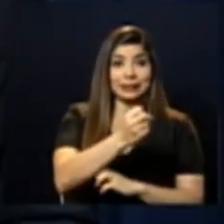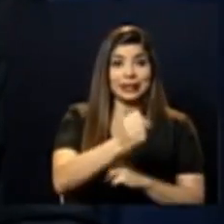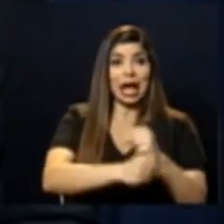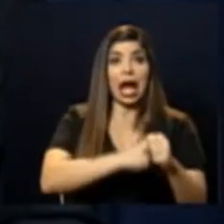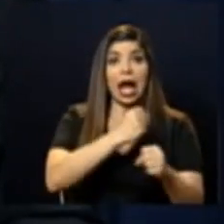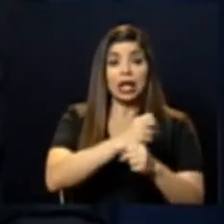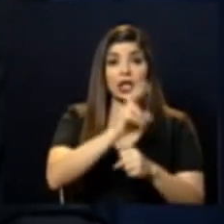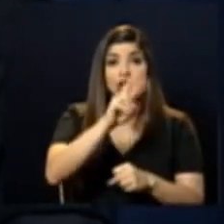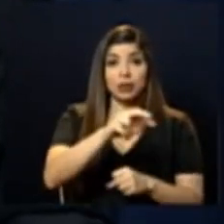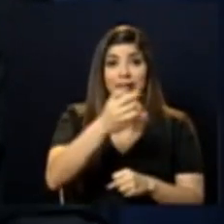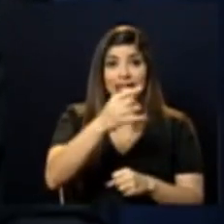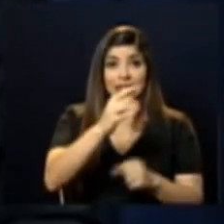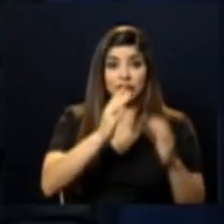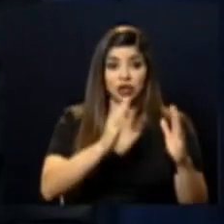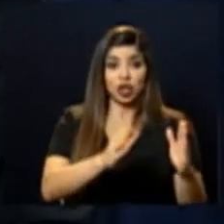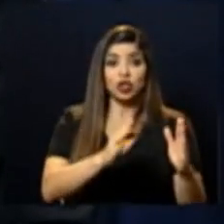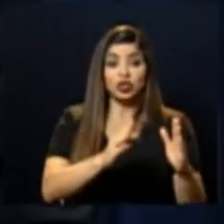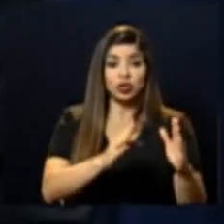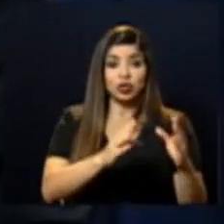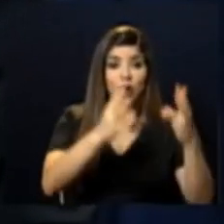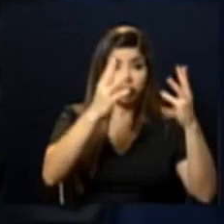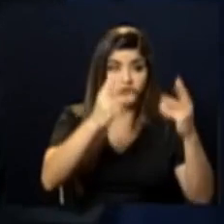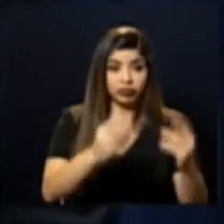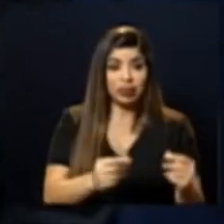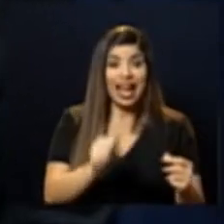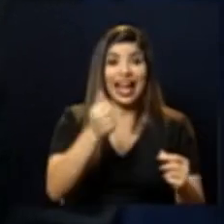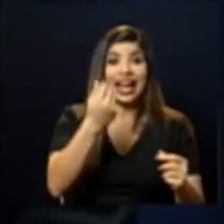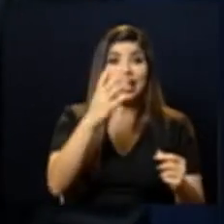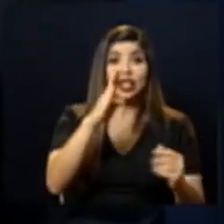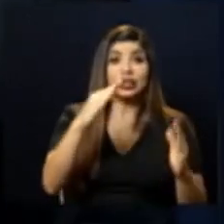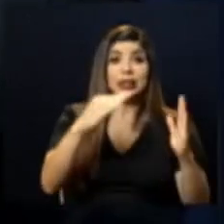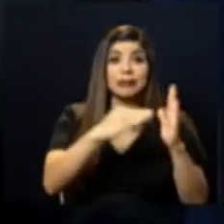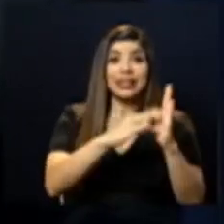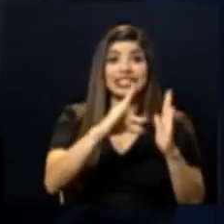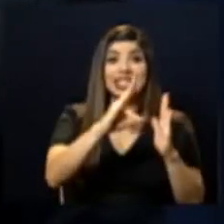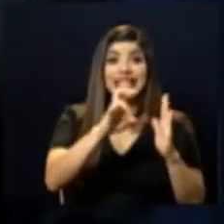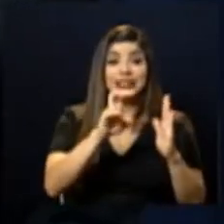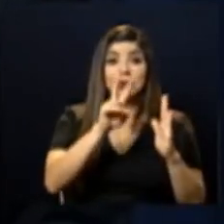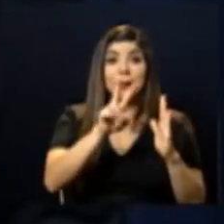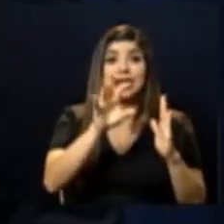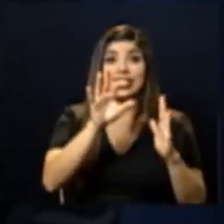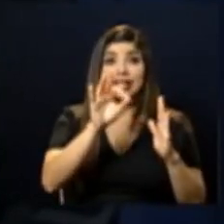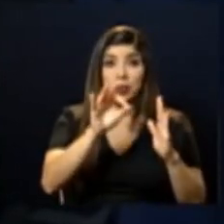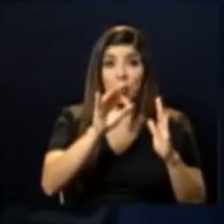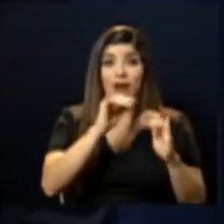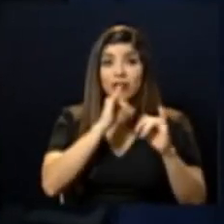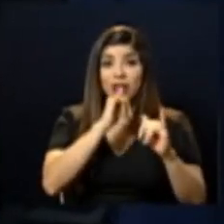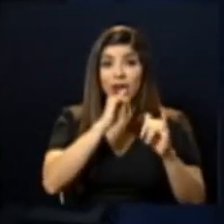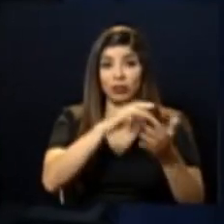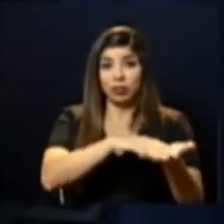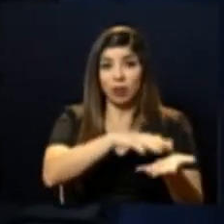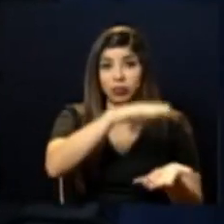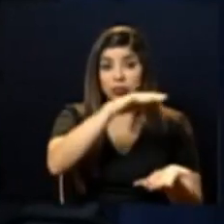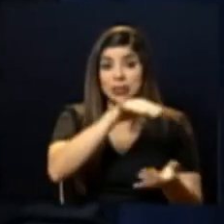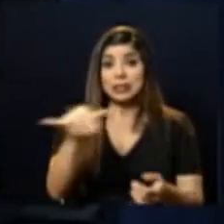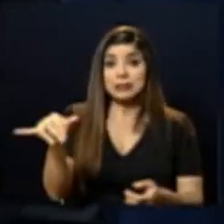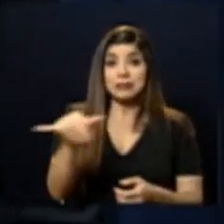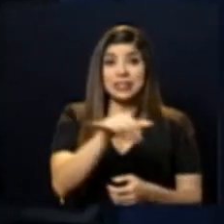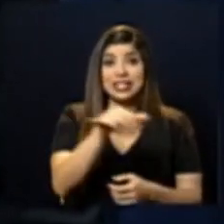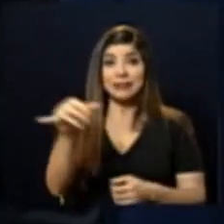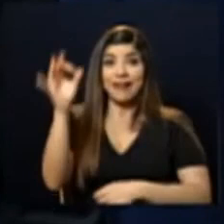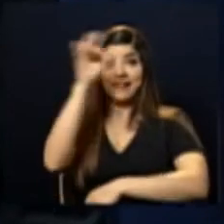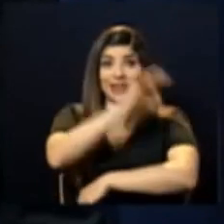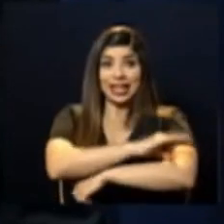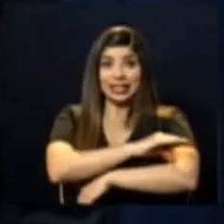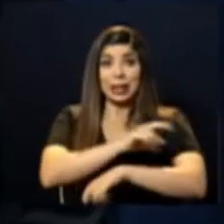año 2018 se registraron 14.729 denuncias, en el mismo periodo